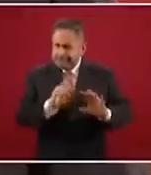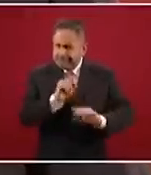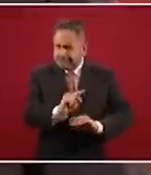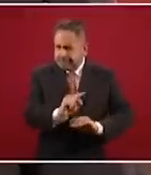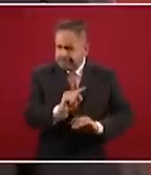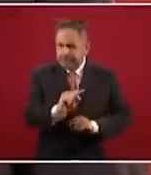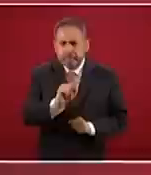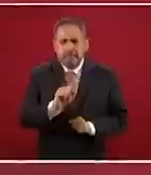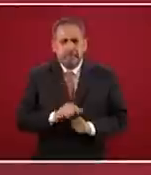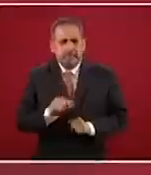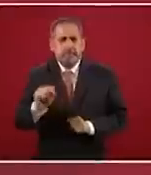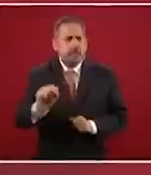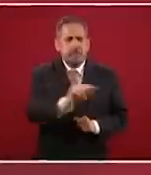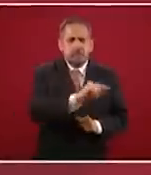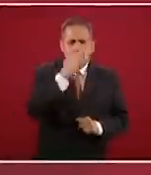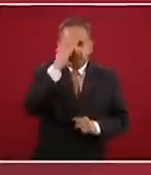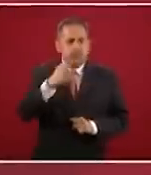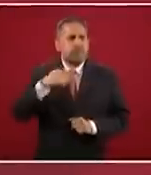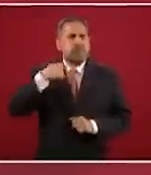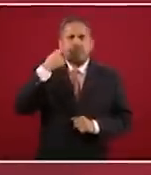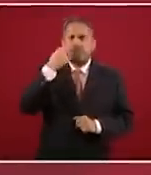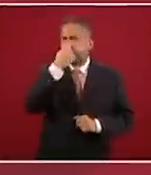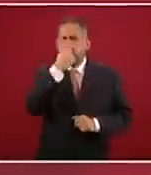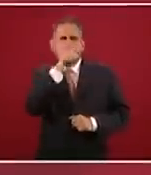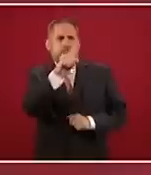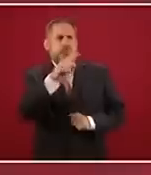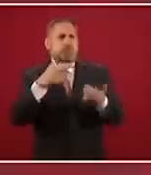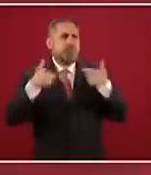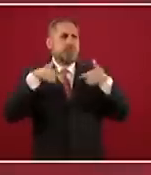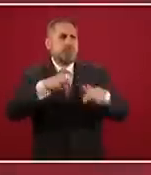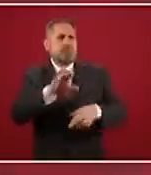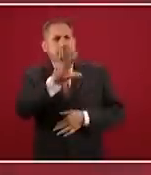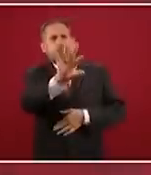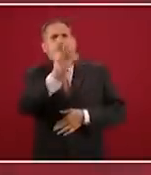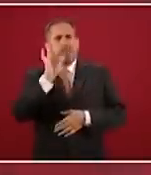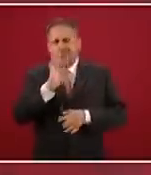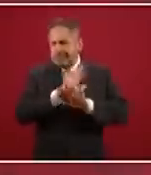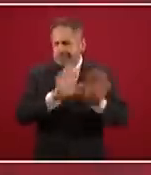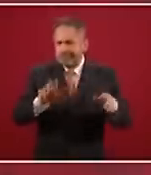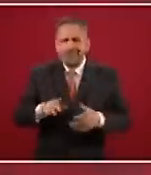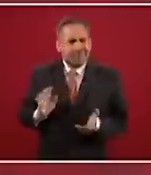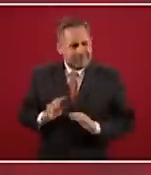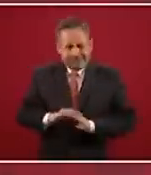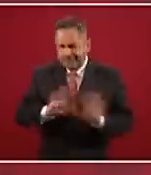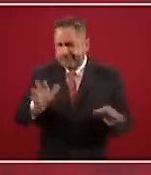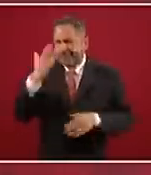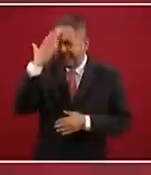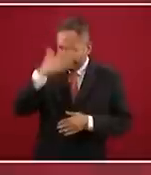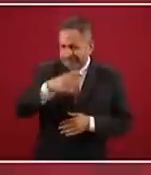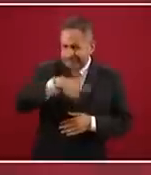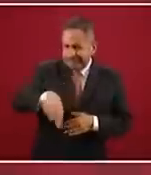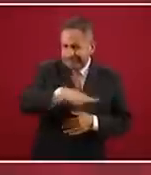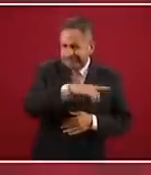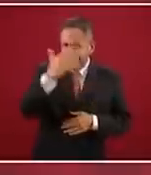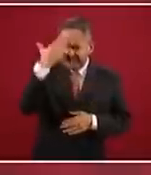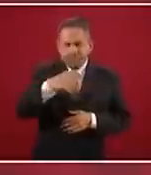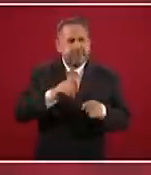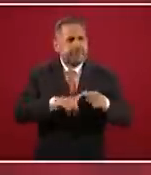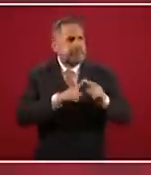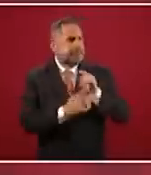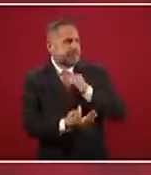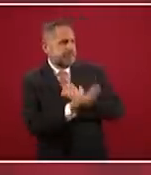sabe quién lo puede representar con dignidad, sabe quién puede defender